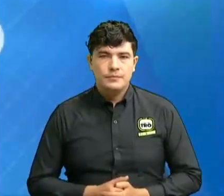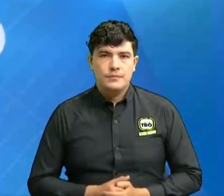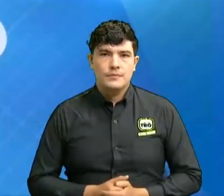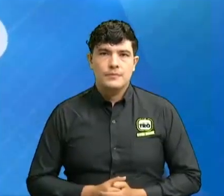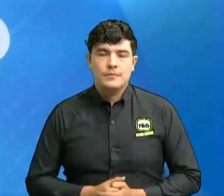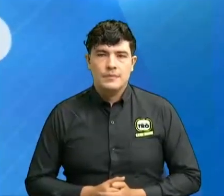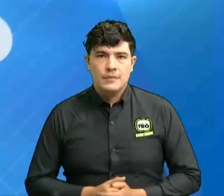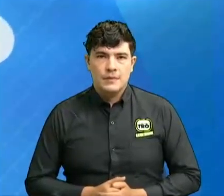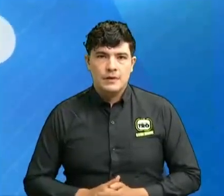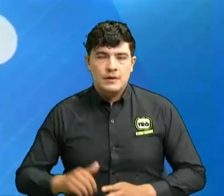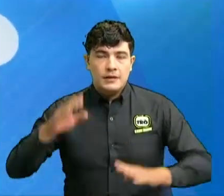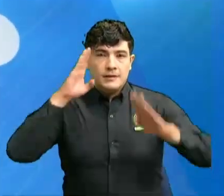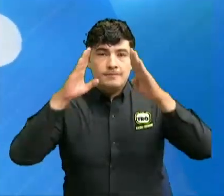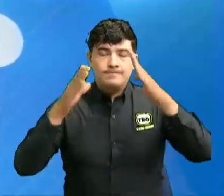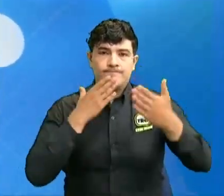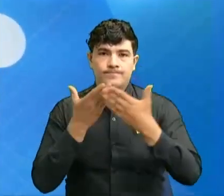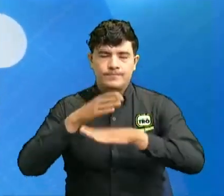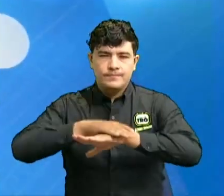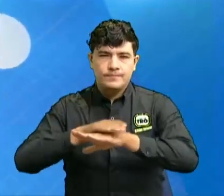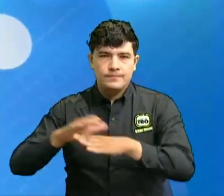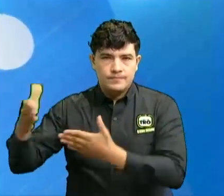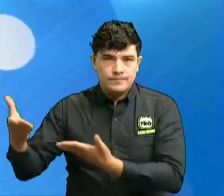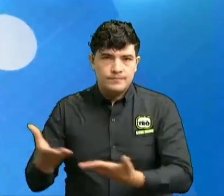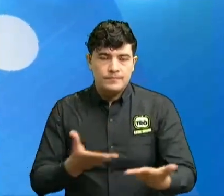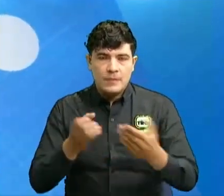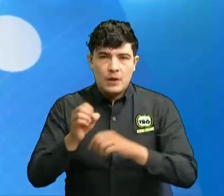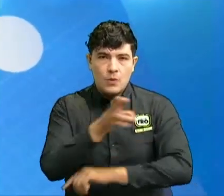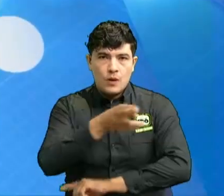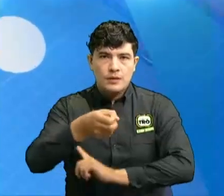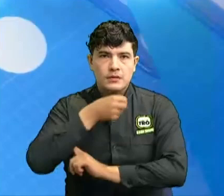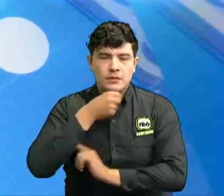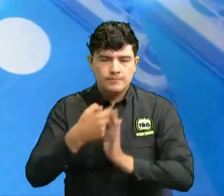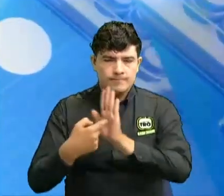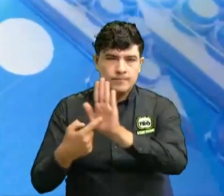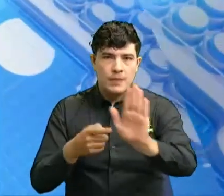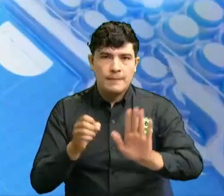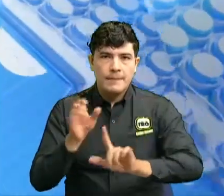Empezamos esta emisión de Oriente Noticias con este video.